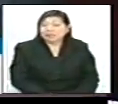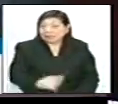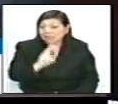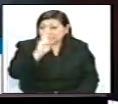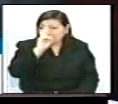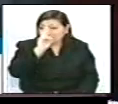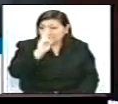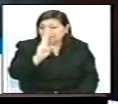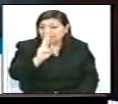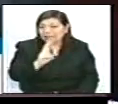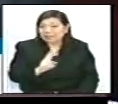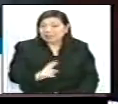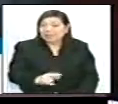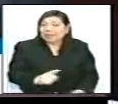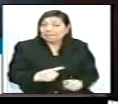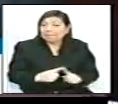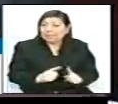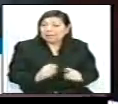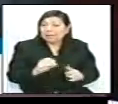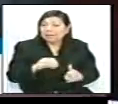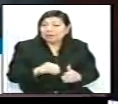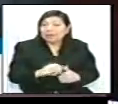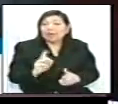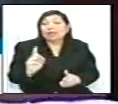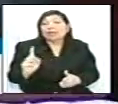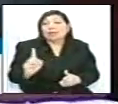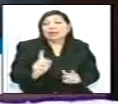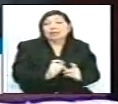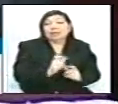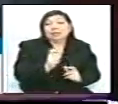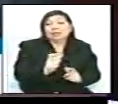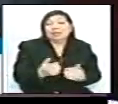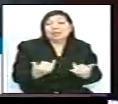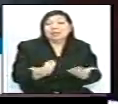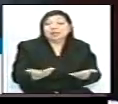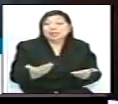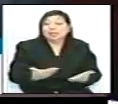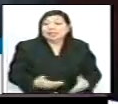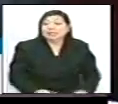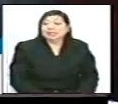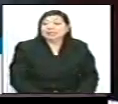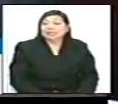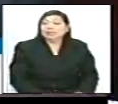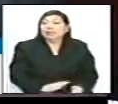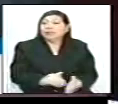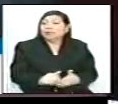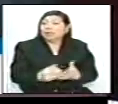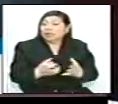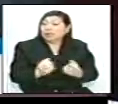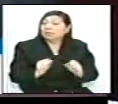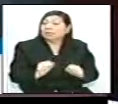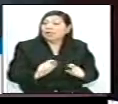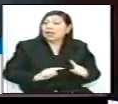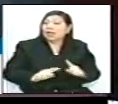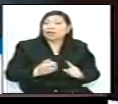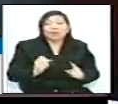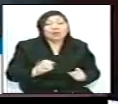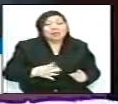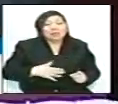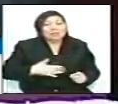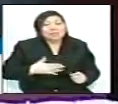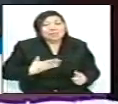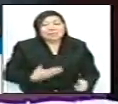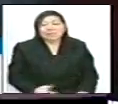Respeto las intenciones y las posiciones de cada congresista en esta mesa. Todos queremos algo, pero no todo es posible,